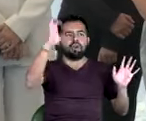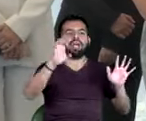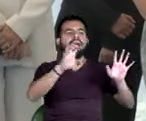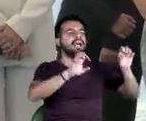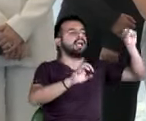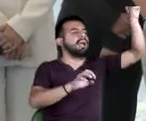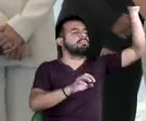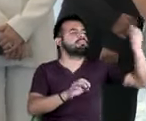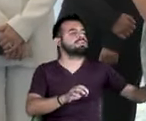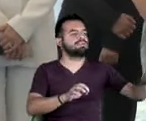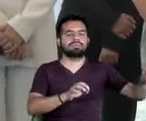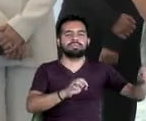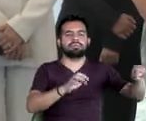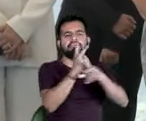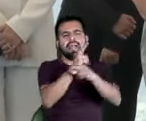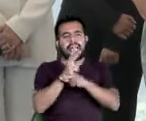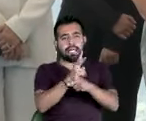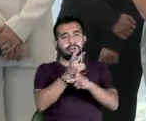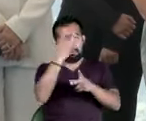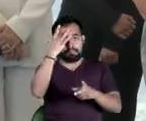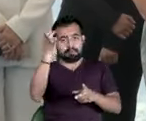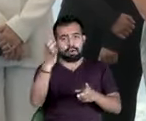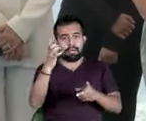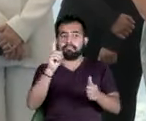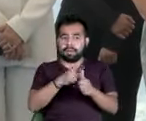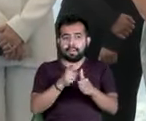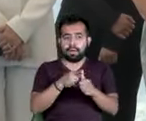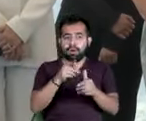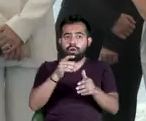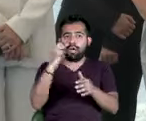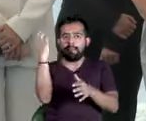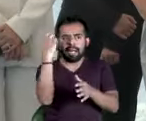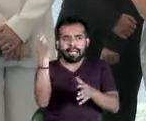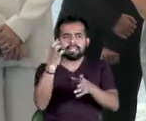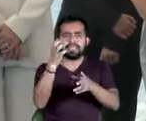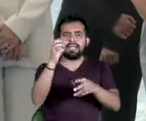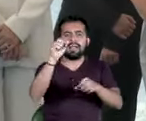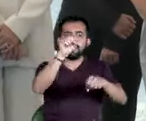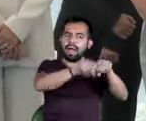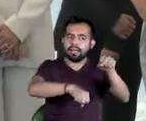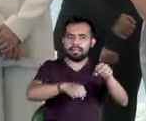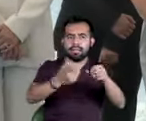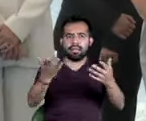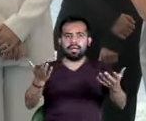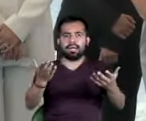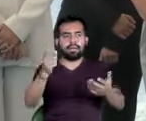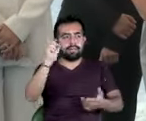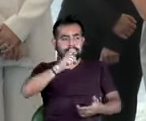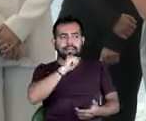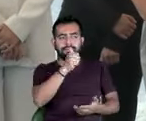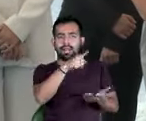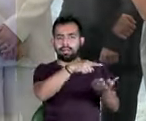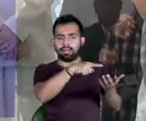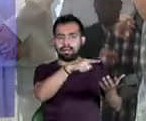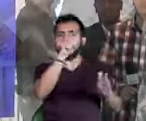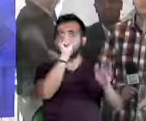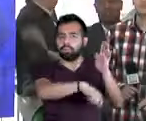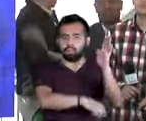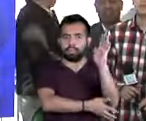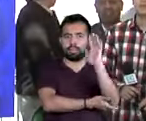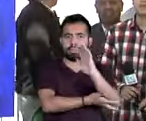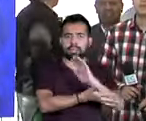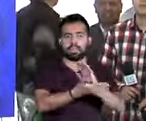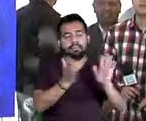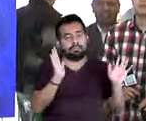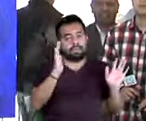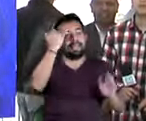emergencia que primero puede generar accidentes y segundo puede dañar un metro, como efectivamente ese metro no pudo funcionar. Si es que es la